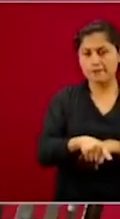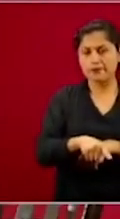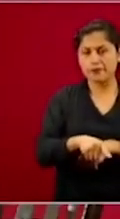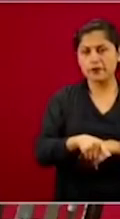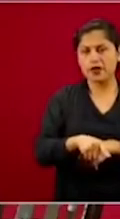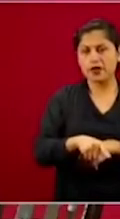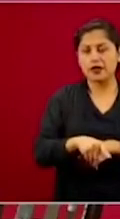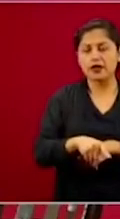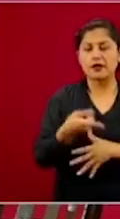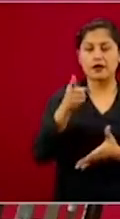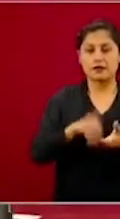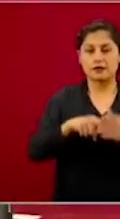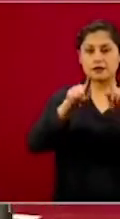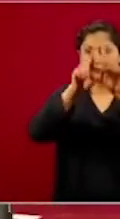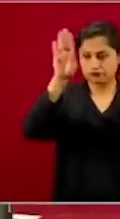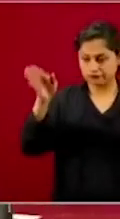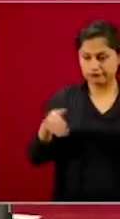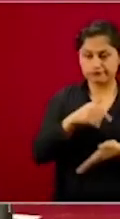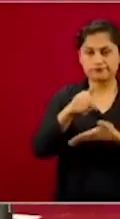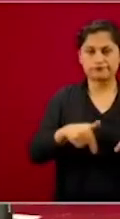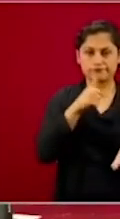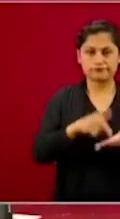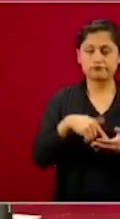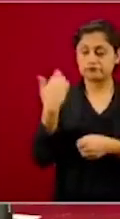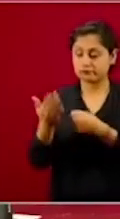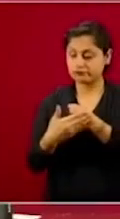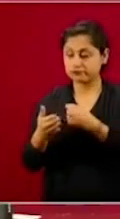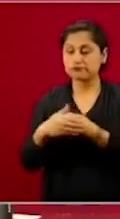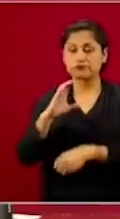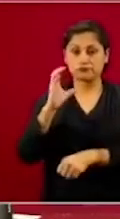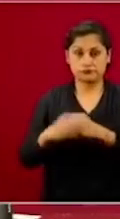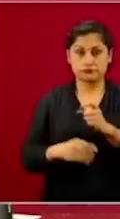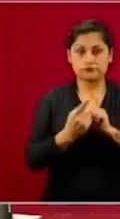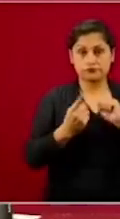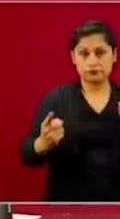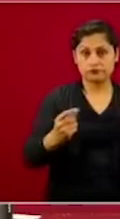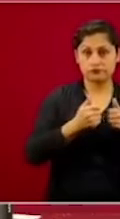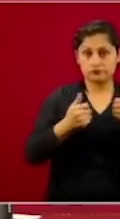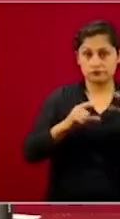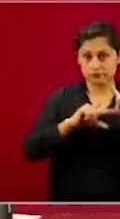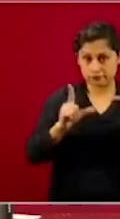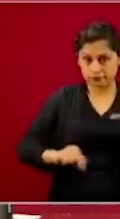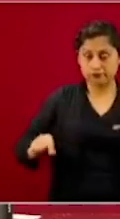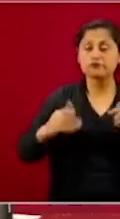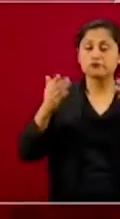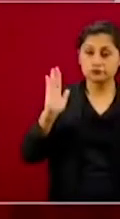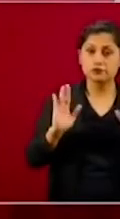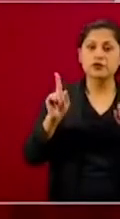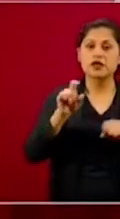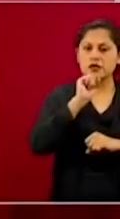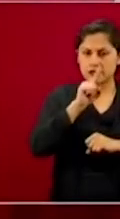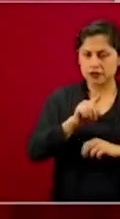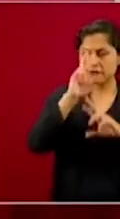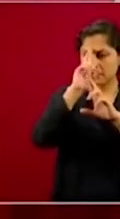en espacios cerrados, una vez que concluye la Jornada Nacional de Sana Distancia. Y otro, por respeto, desde luego, a las instituciones y a las disposiciones